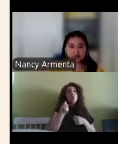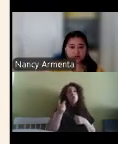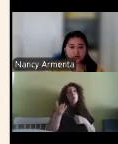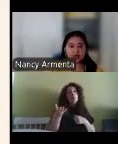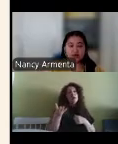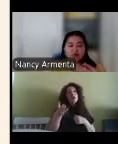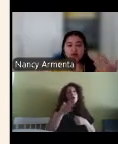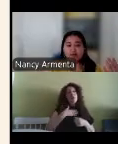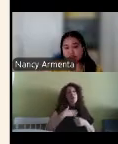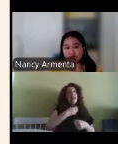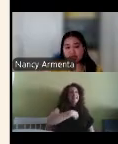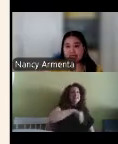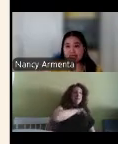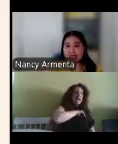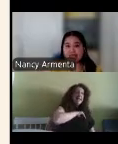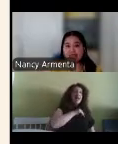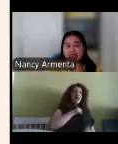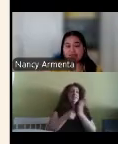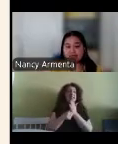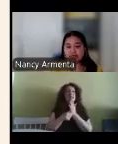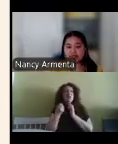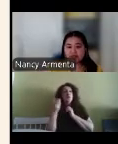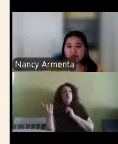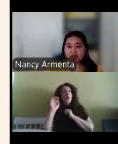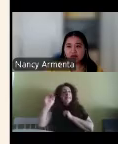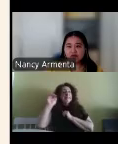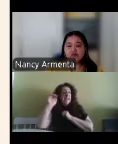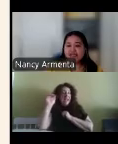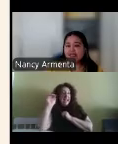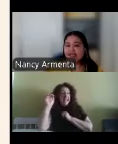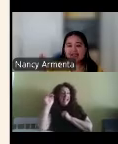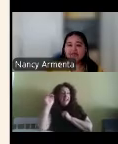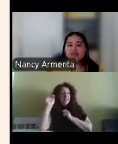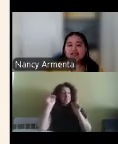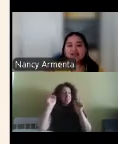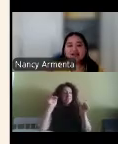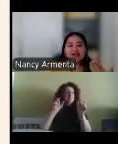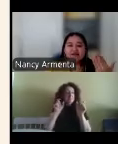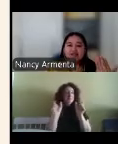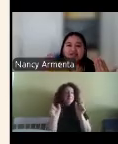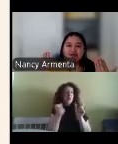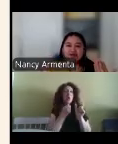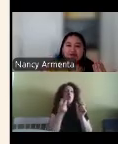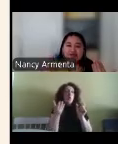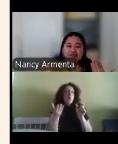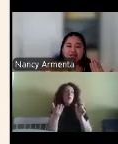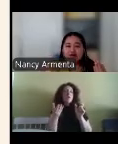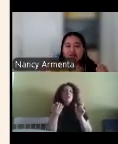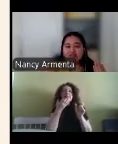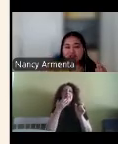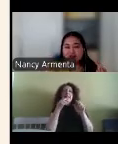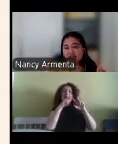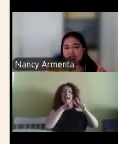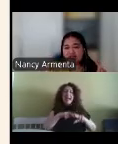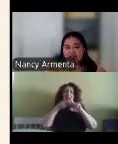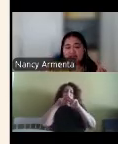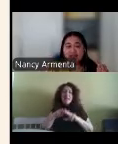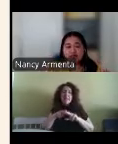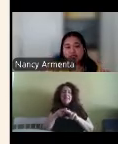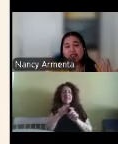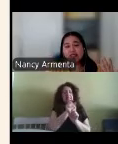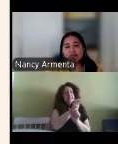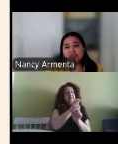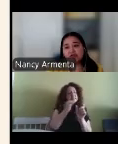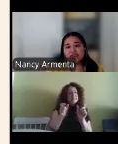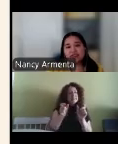persona española, a una persona extranjera, que es a través de este número, claramente al revisar los números y la composición del NIE, te